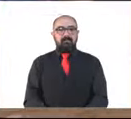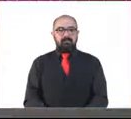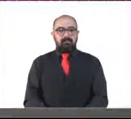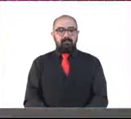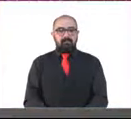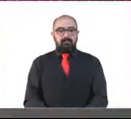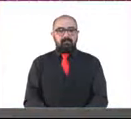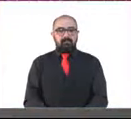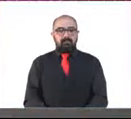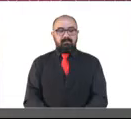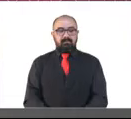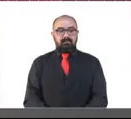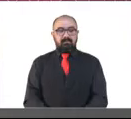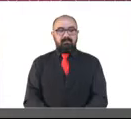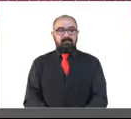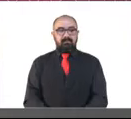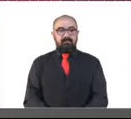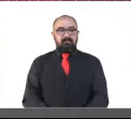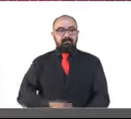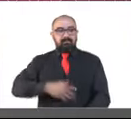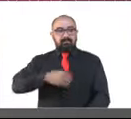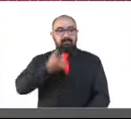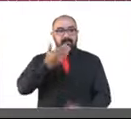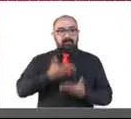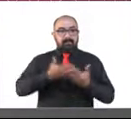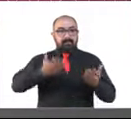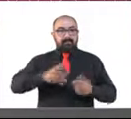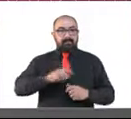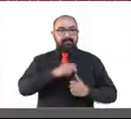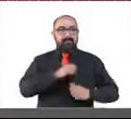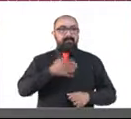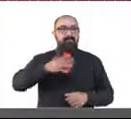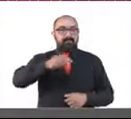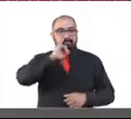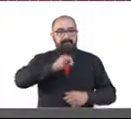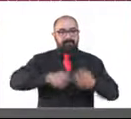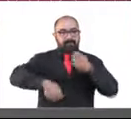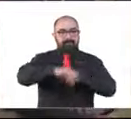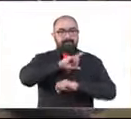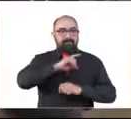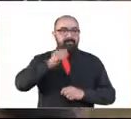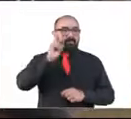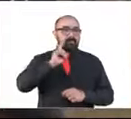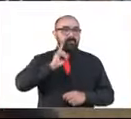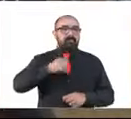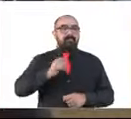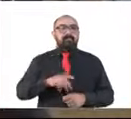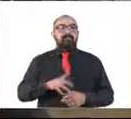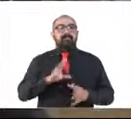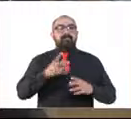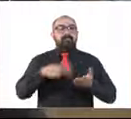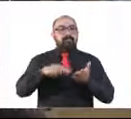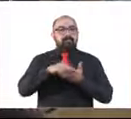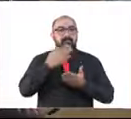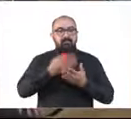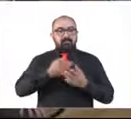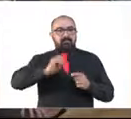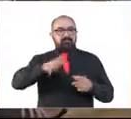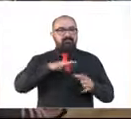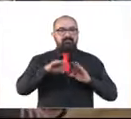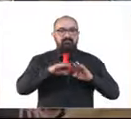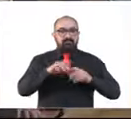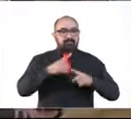Nuestra anfitriona, la doctora Claudia Sheinbaum, jefa de gobierno de la Ciudad de México, bueno, pues siempre hemos platicado de su trayectoria en